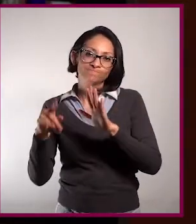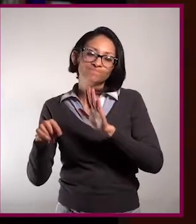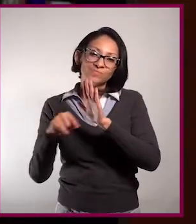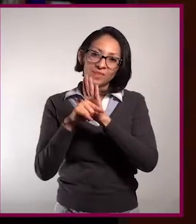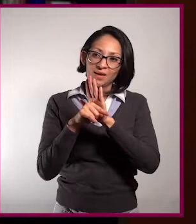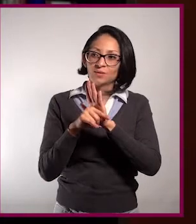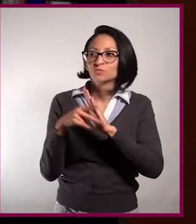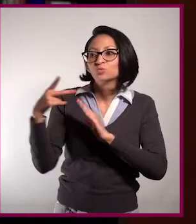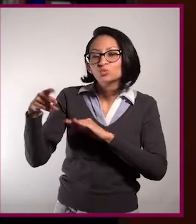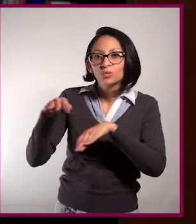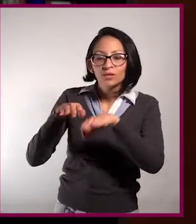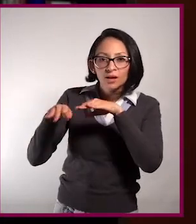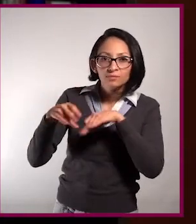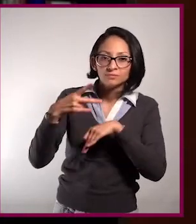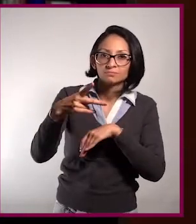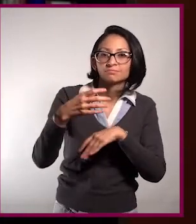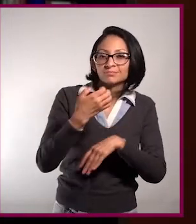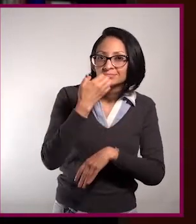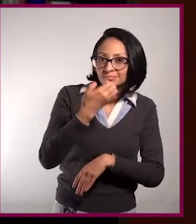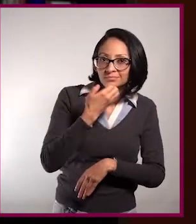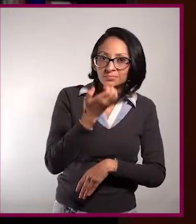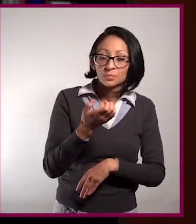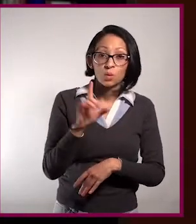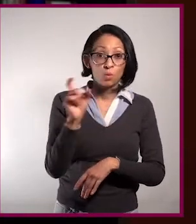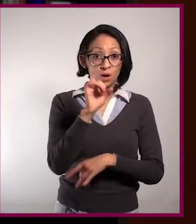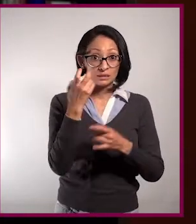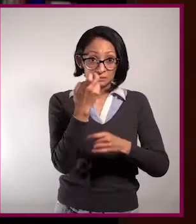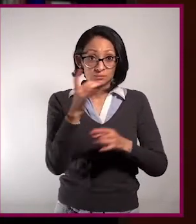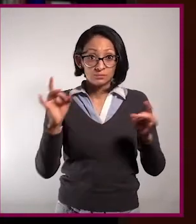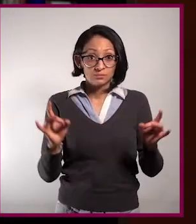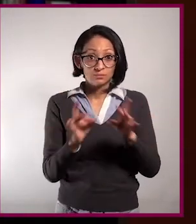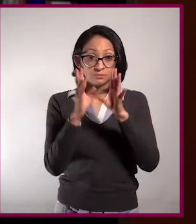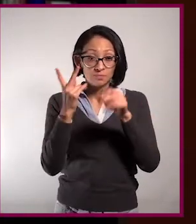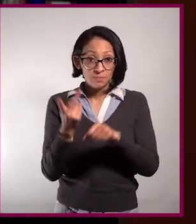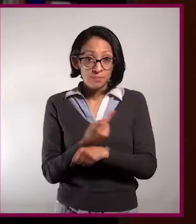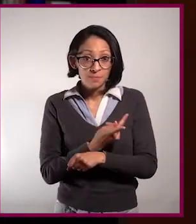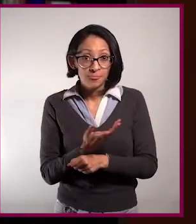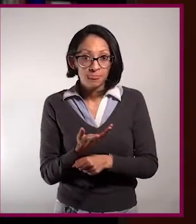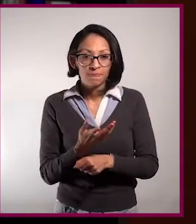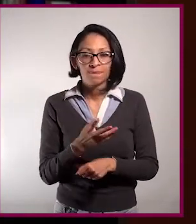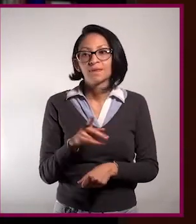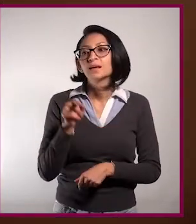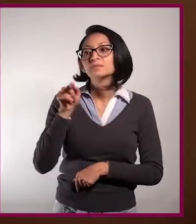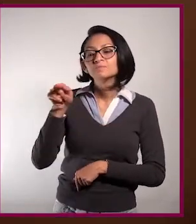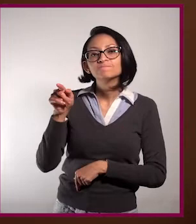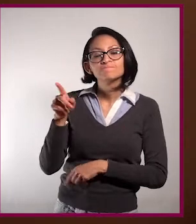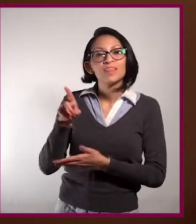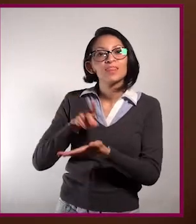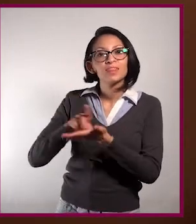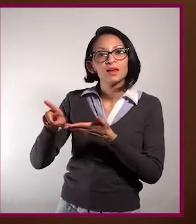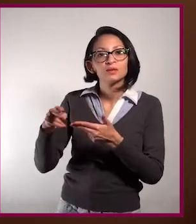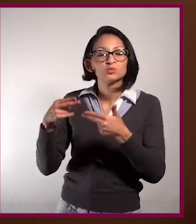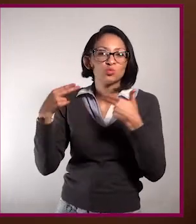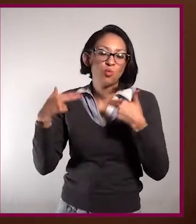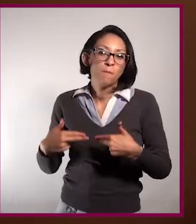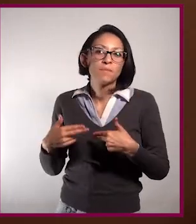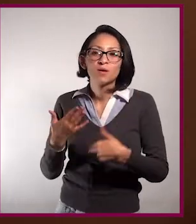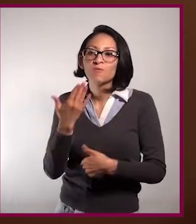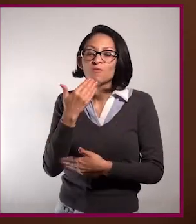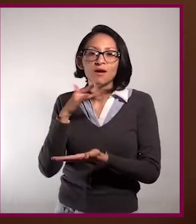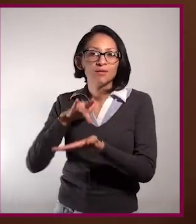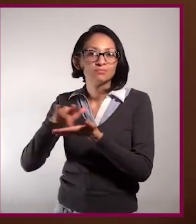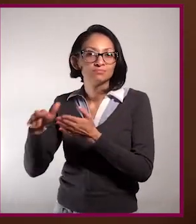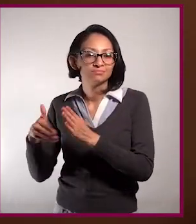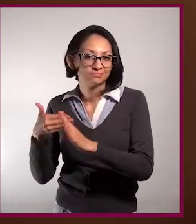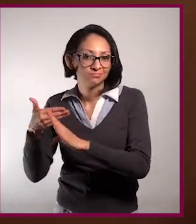en la vida laboral y escolar de muchas mujeres. Entonces, cuando pasa eso, nosotros hablamos de que sus derechos humanos se ven afectados, porque aunque